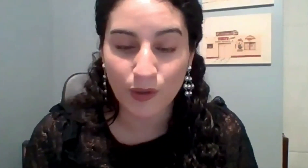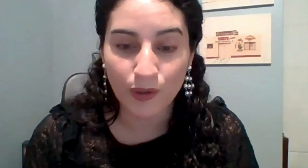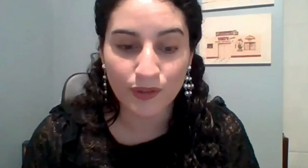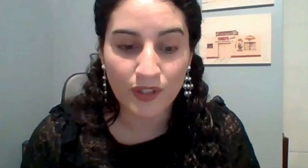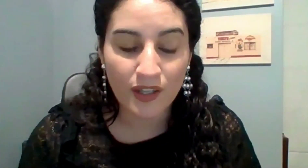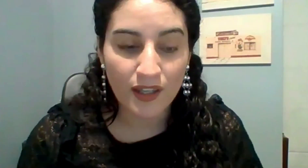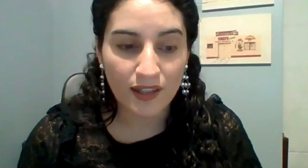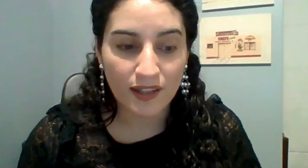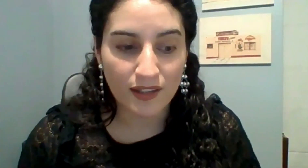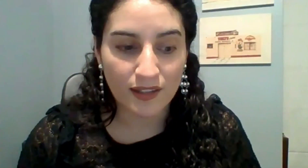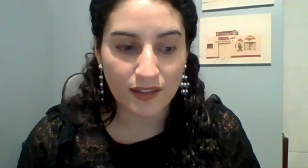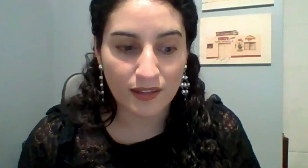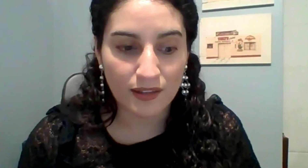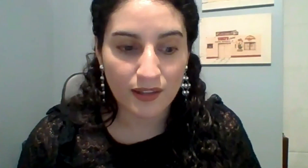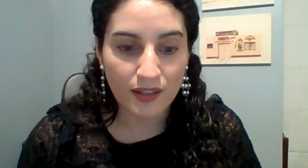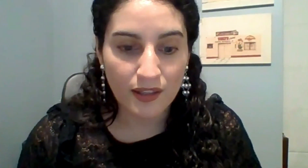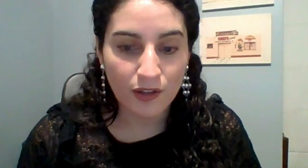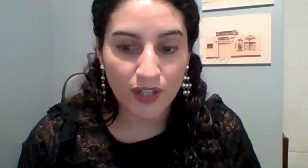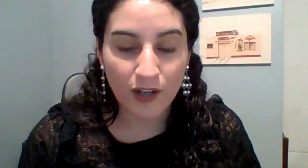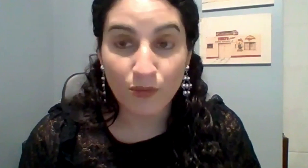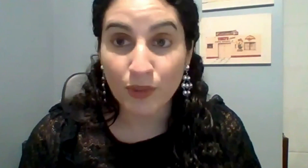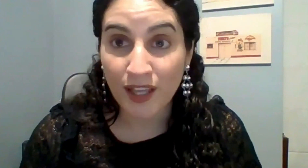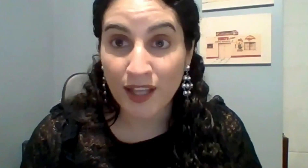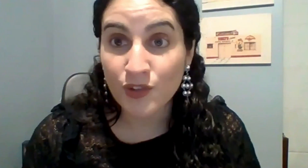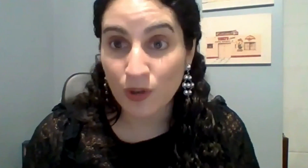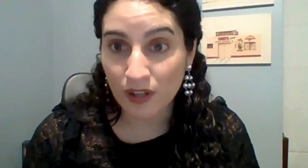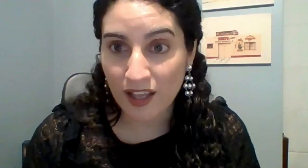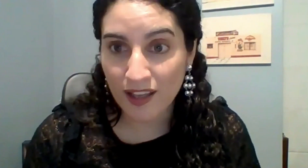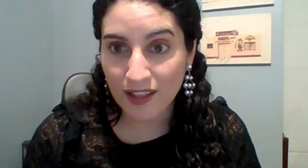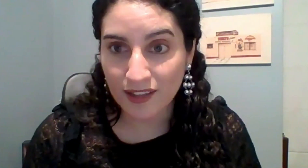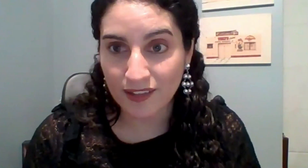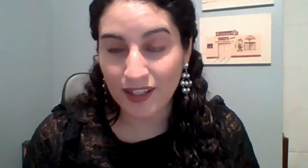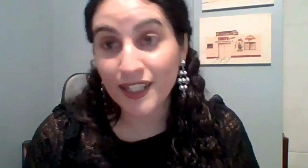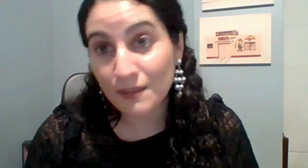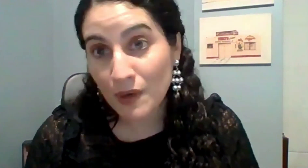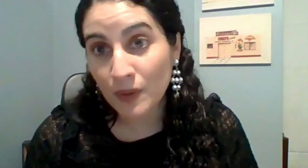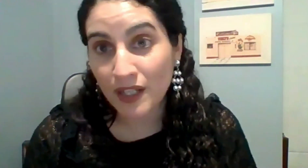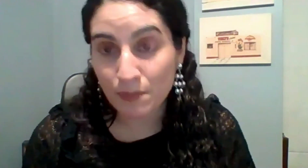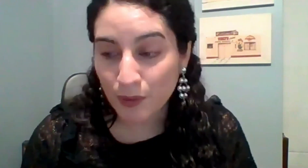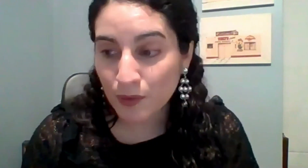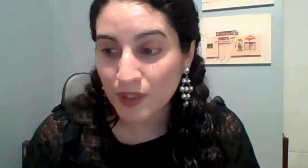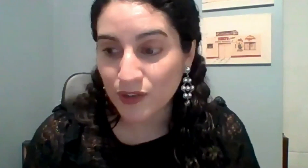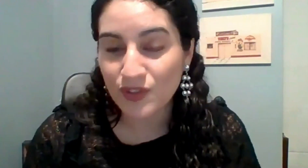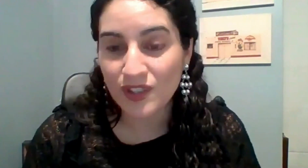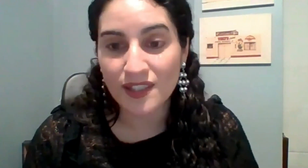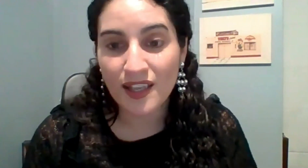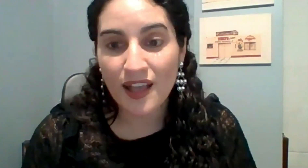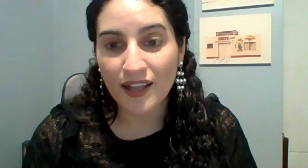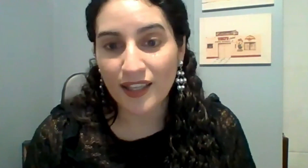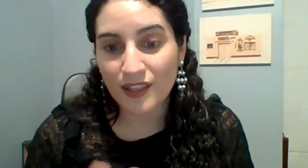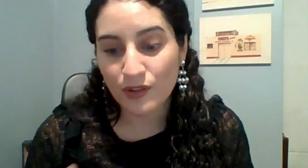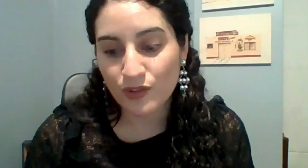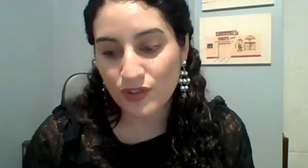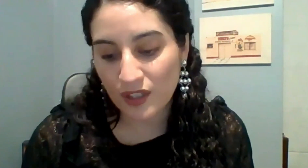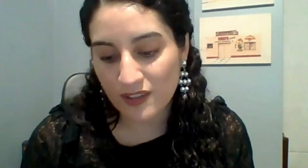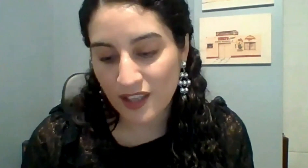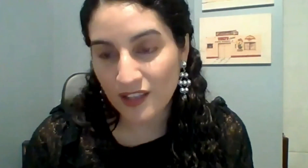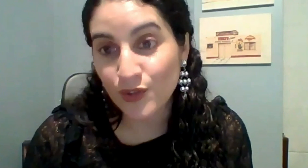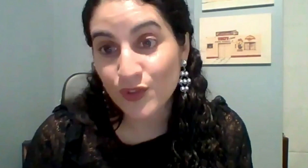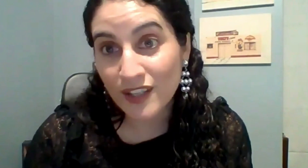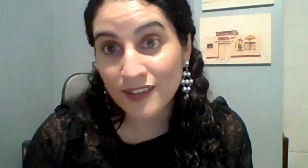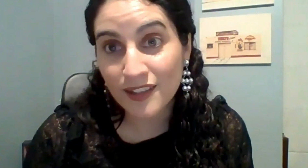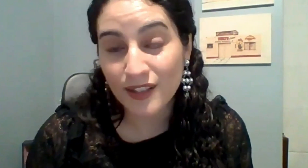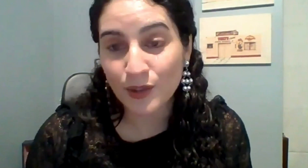también con la comunidad sorda en Lima o en el Perú. Entonces aquellos que